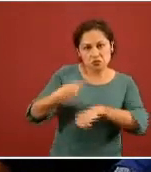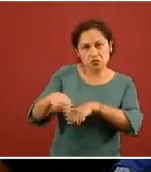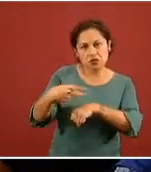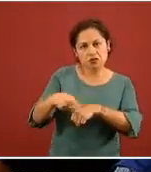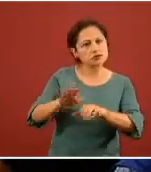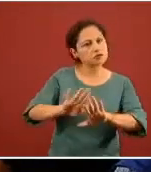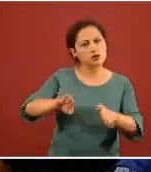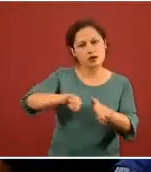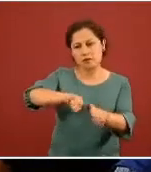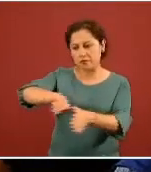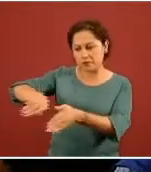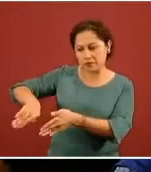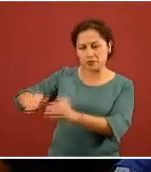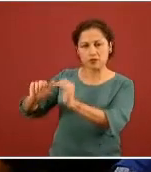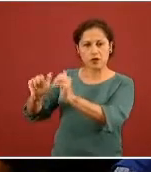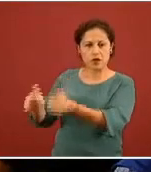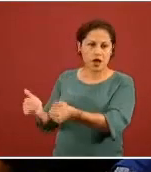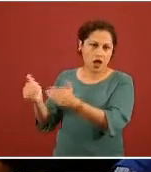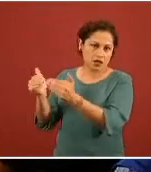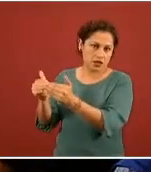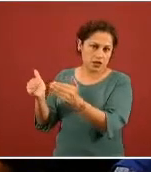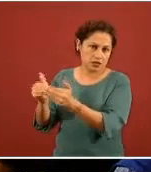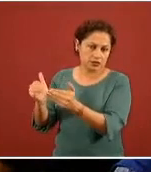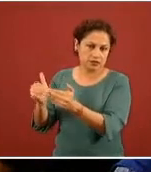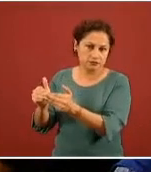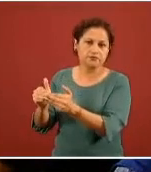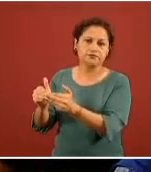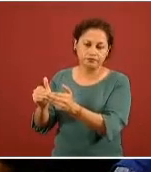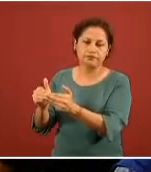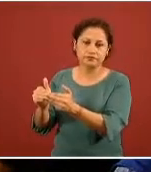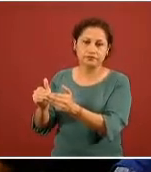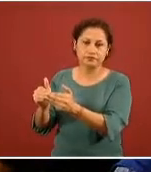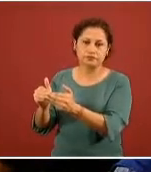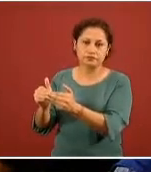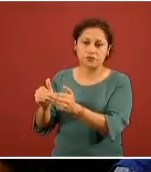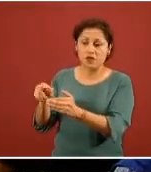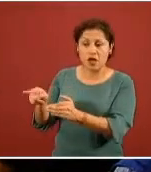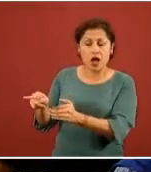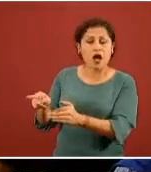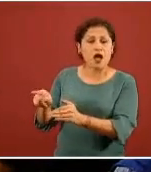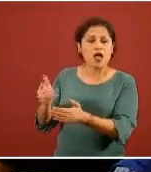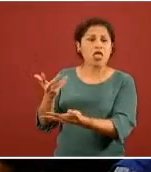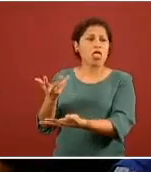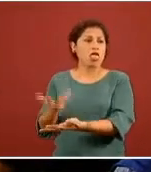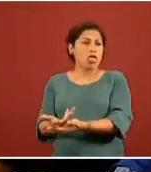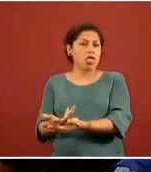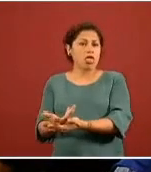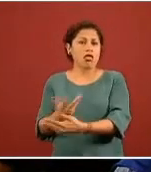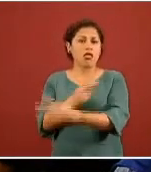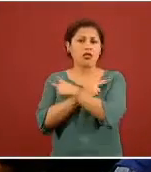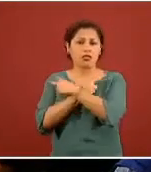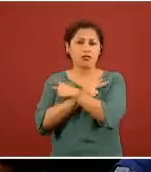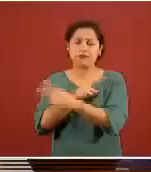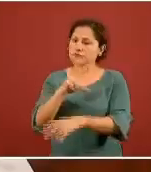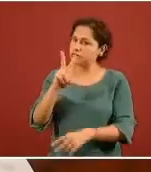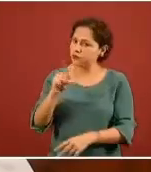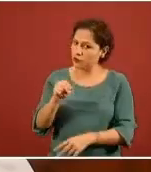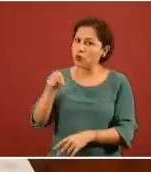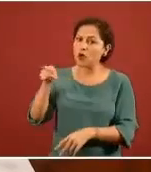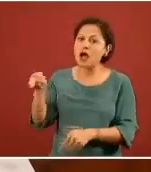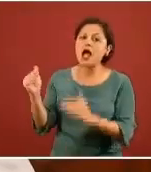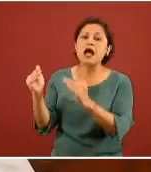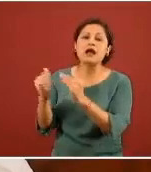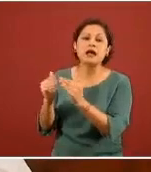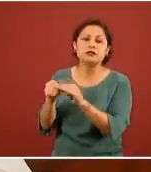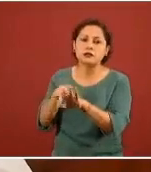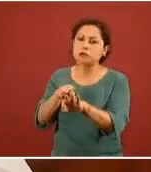tenían alto riesgo y que deberían permanecer en casa, y que muchos de estos están trabajando en casa. No quiere decir que se hayan ido de vacaciones, están trabajando